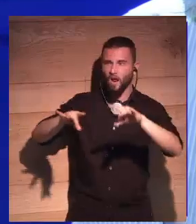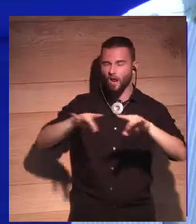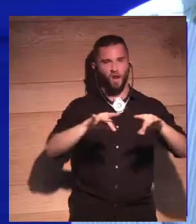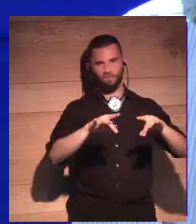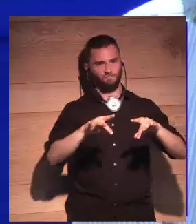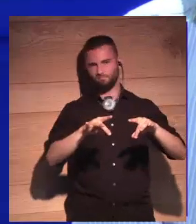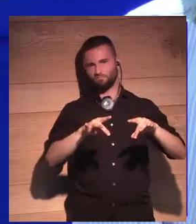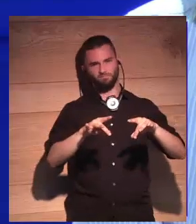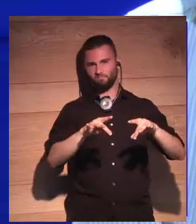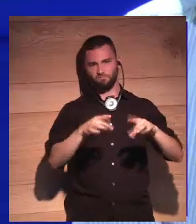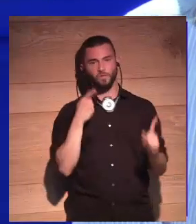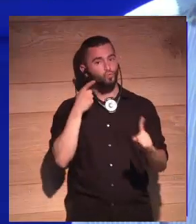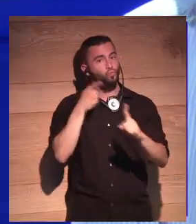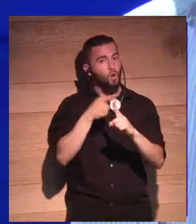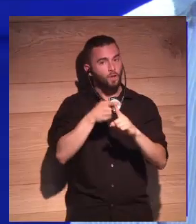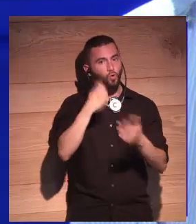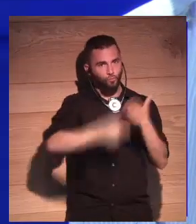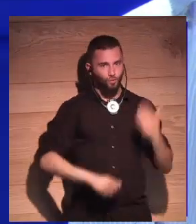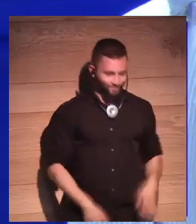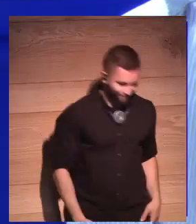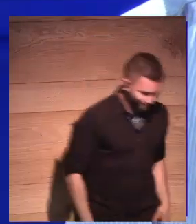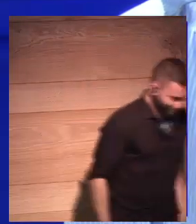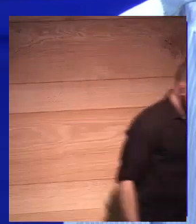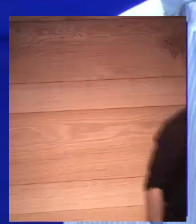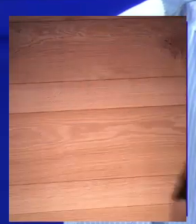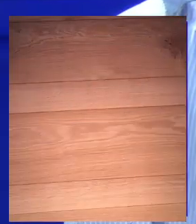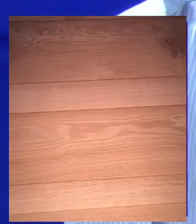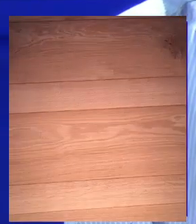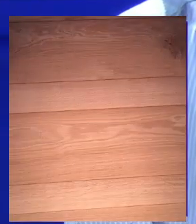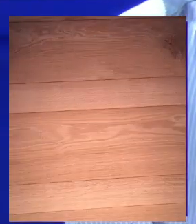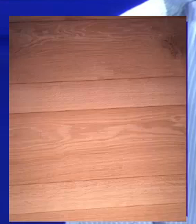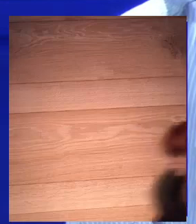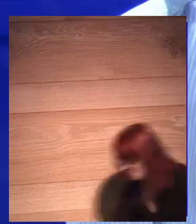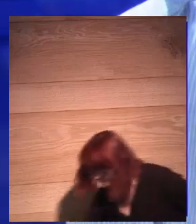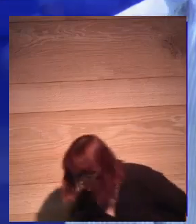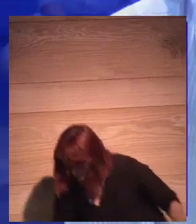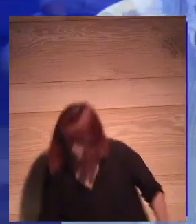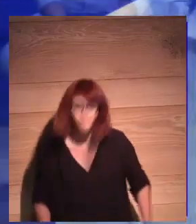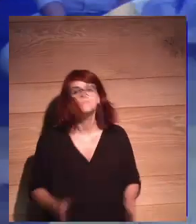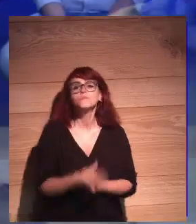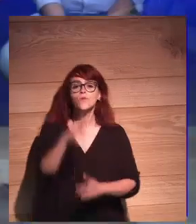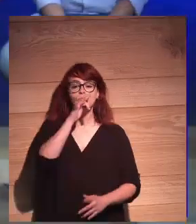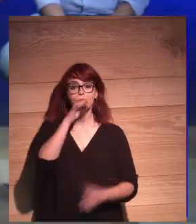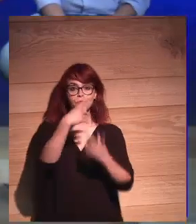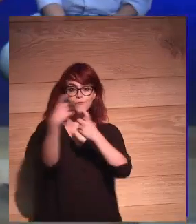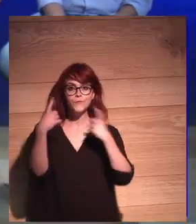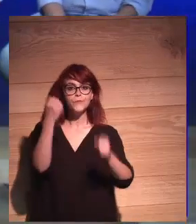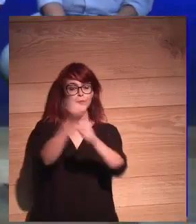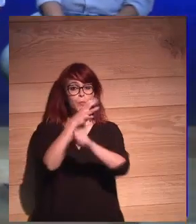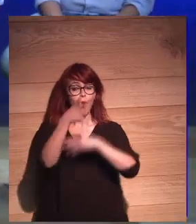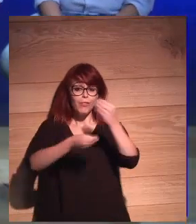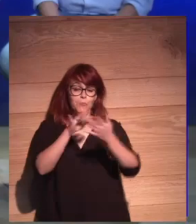pues realmente es una misión dura. Sí, hay mucho trabajo que hacer. Y perdonad, es que me apasiona, la educación es mi